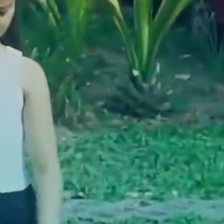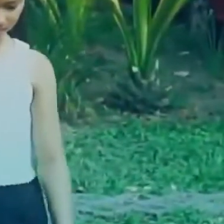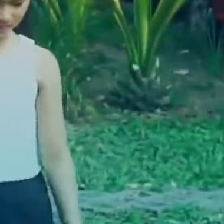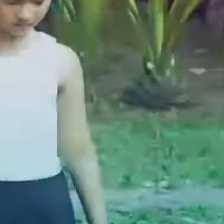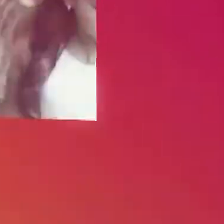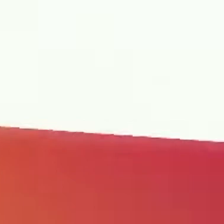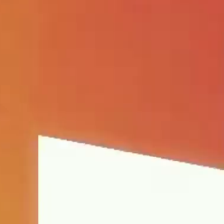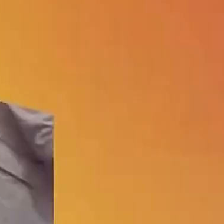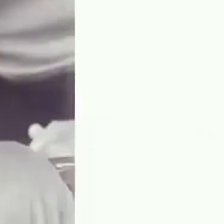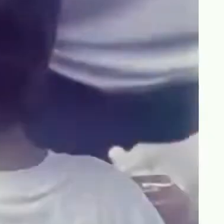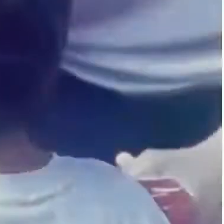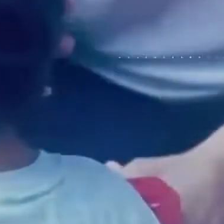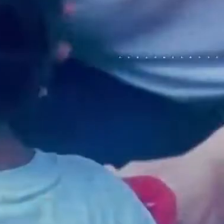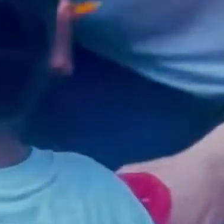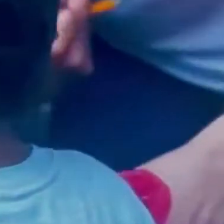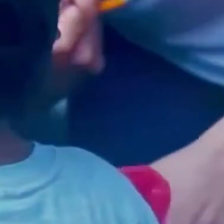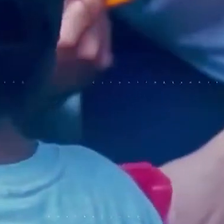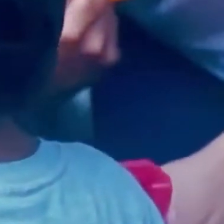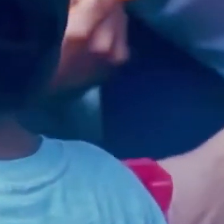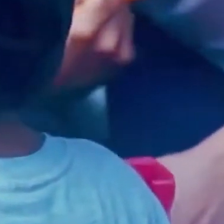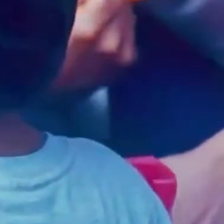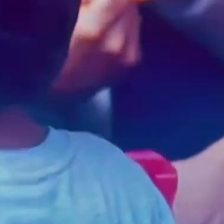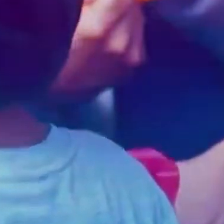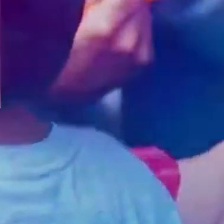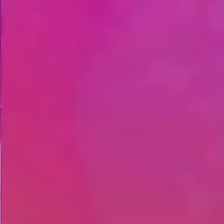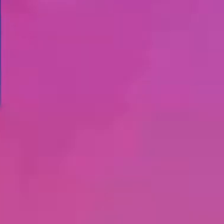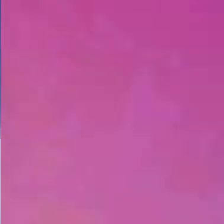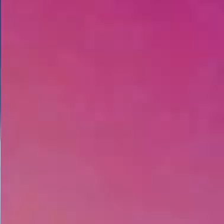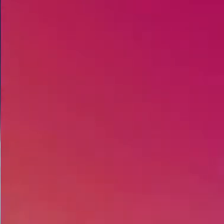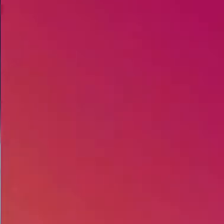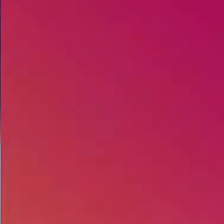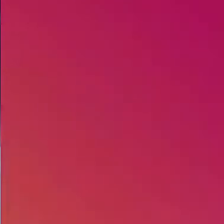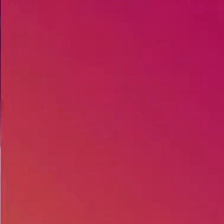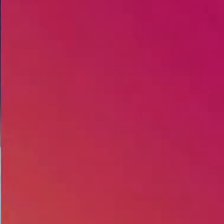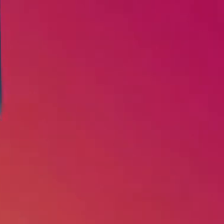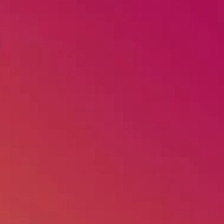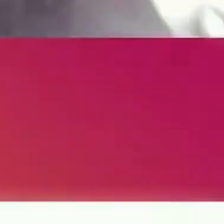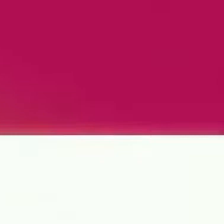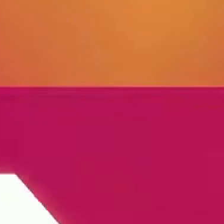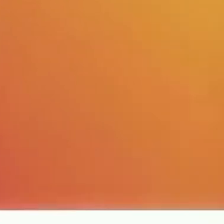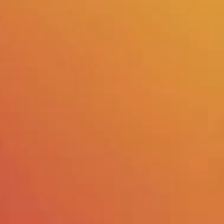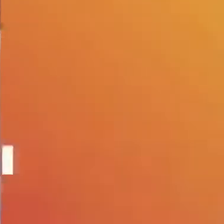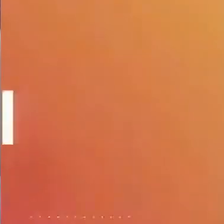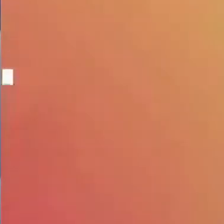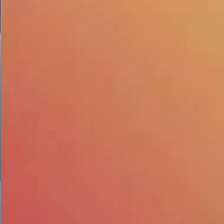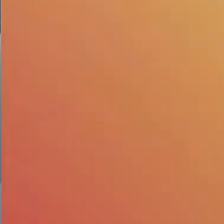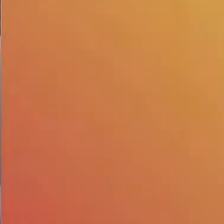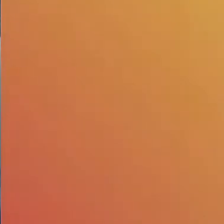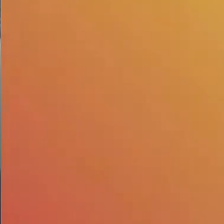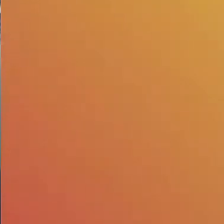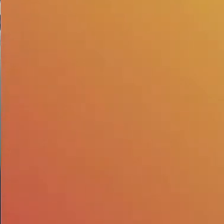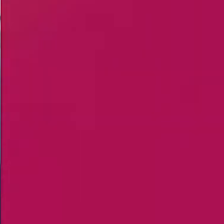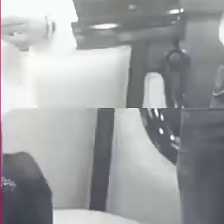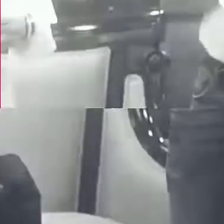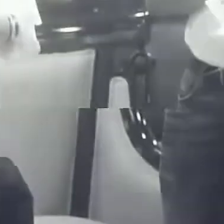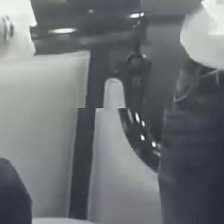Juntos cantamos, una ciudad que trabaja por lo social. La gente